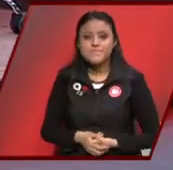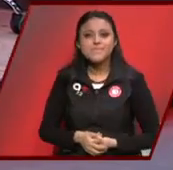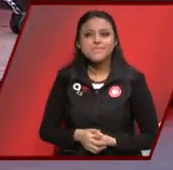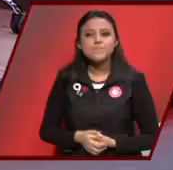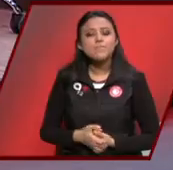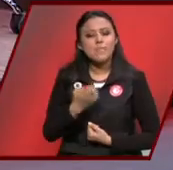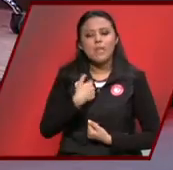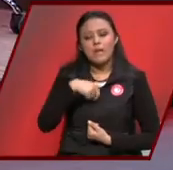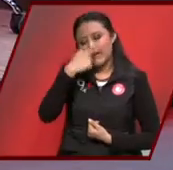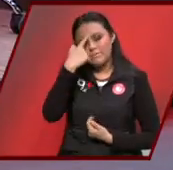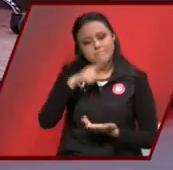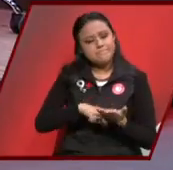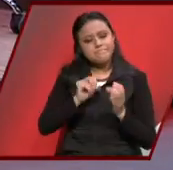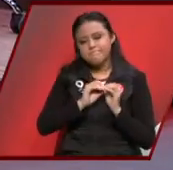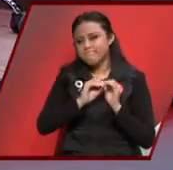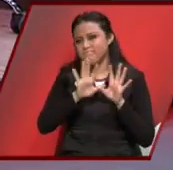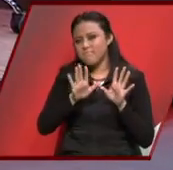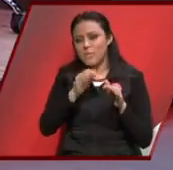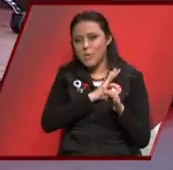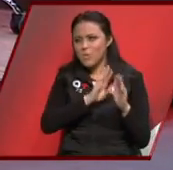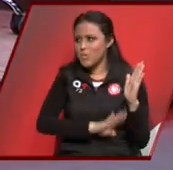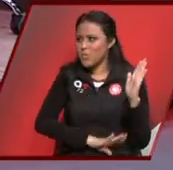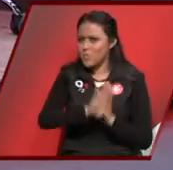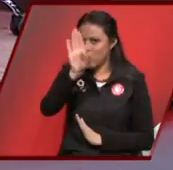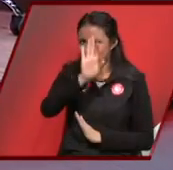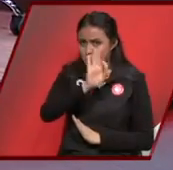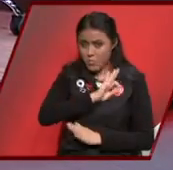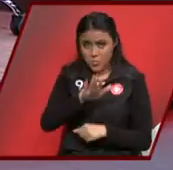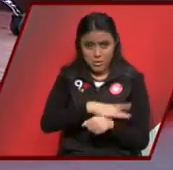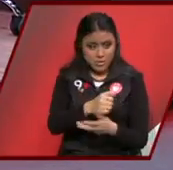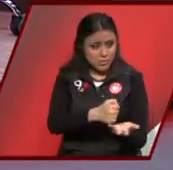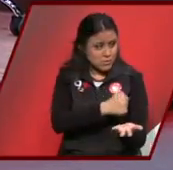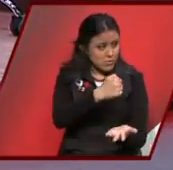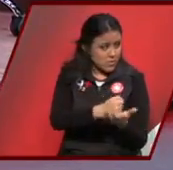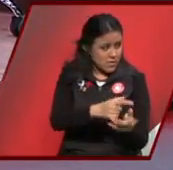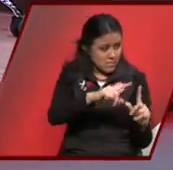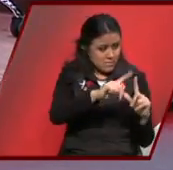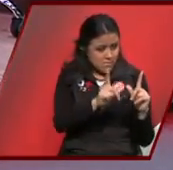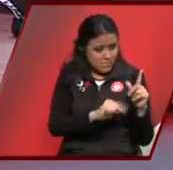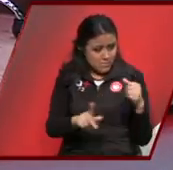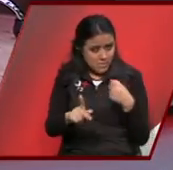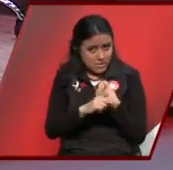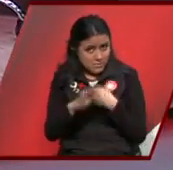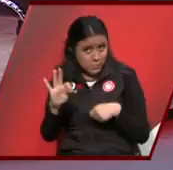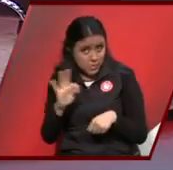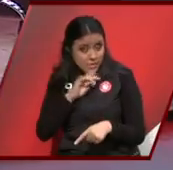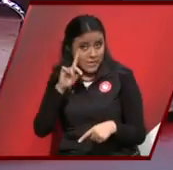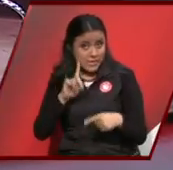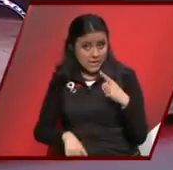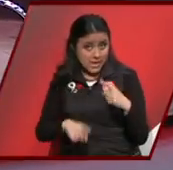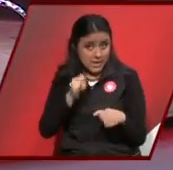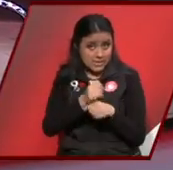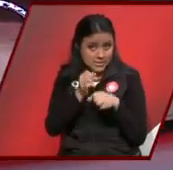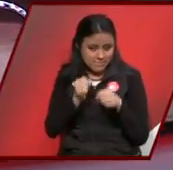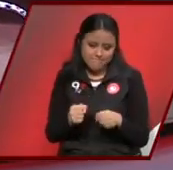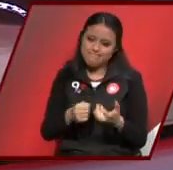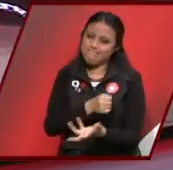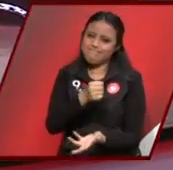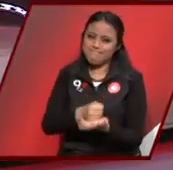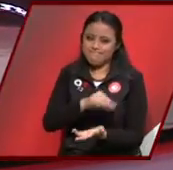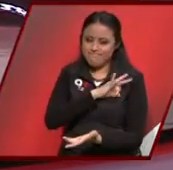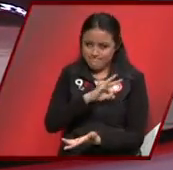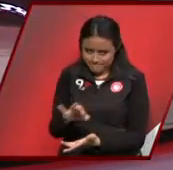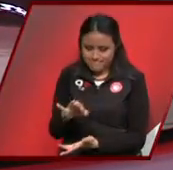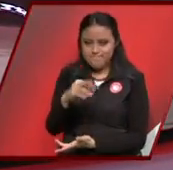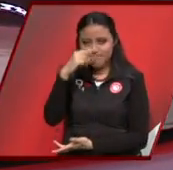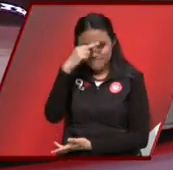está claro que esta ciudad tiene todo para salir adelante. Si hay una ciudad en el país que puede ganarle la batalla a la inseguridad, sin duda es la Ciudad de México.